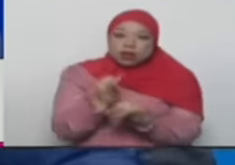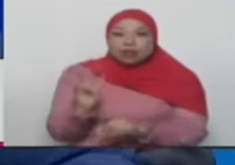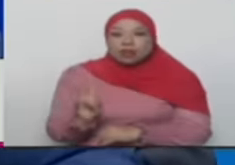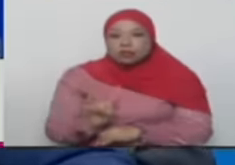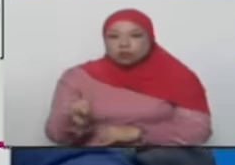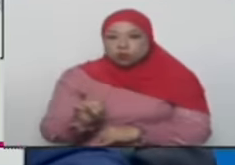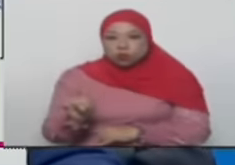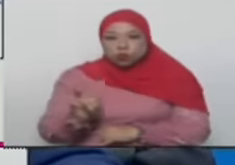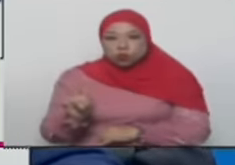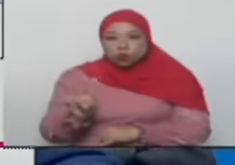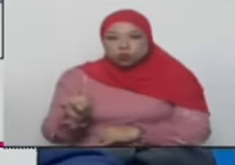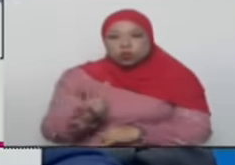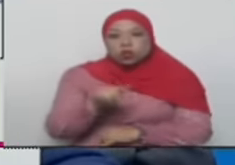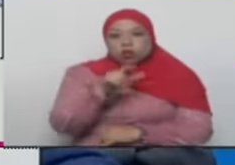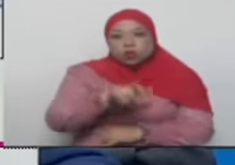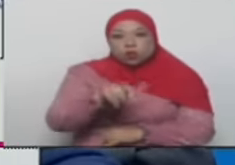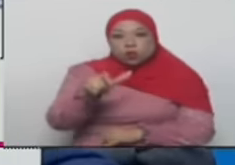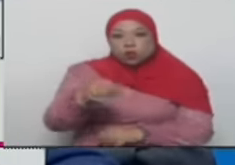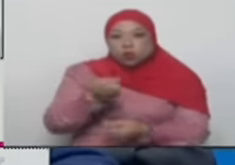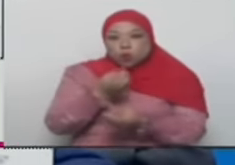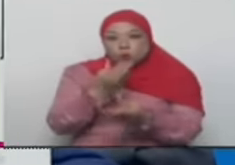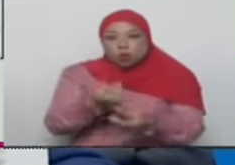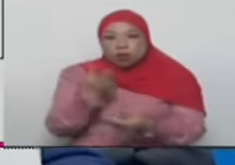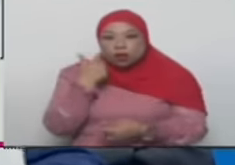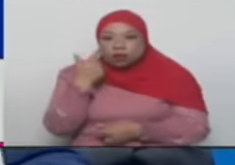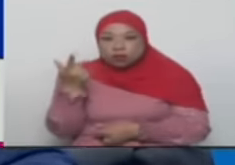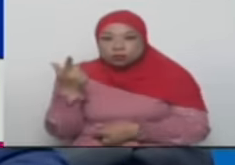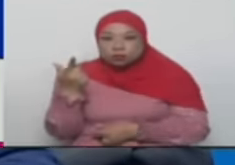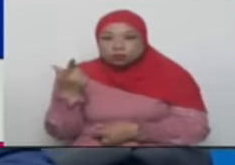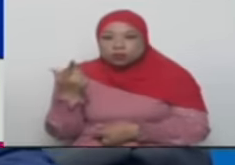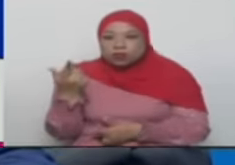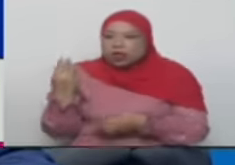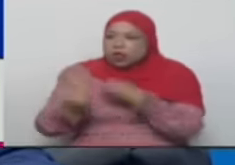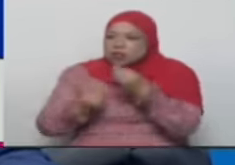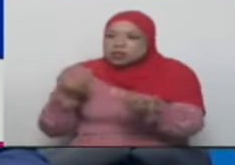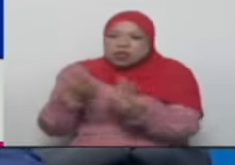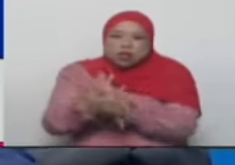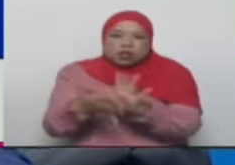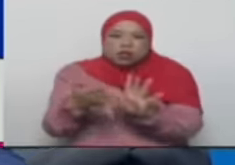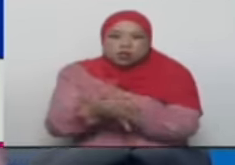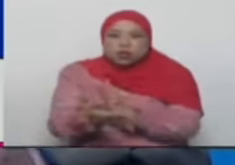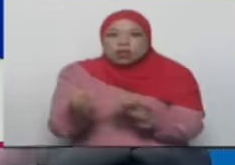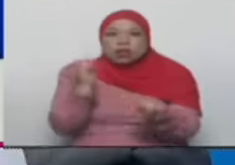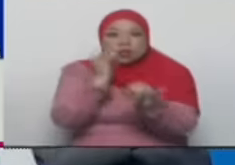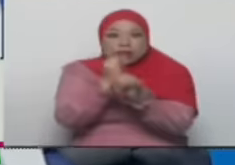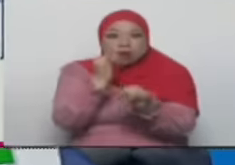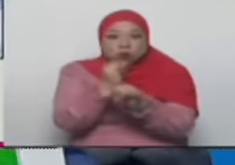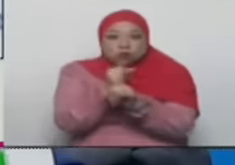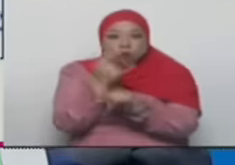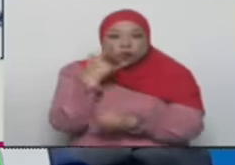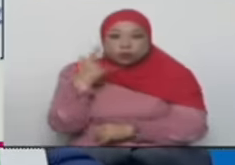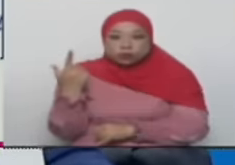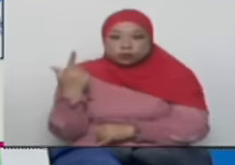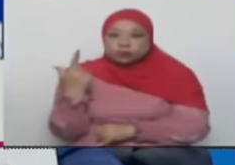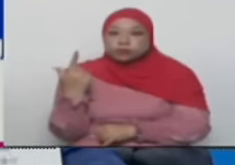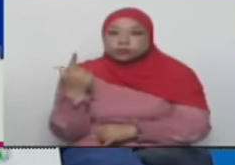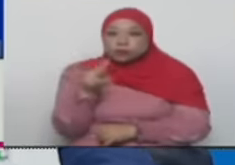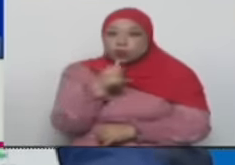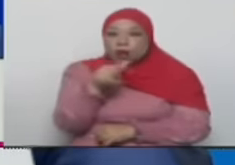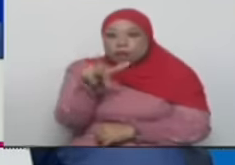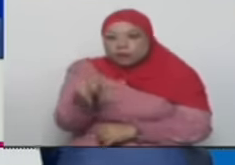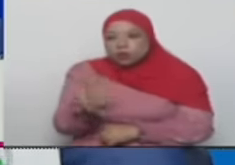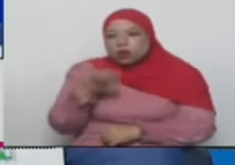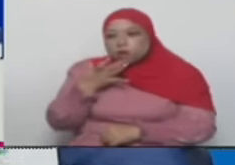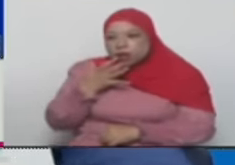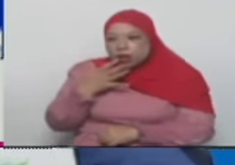República. Muchos de los ciudadanos venezolanos han ¿Qué comentado tienes ahí? que tienen afectación al servicio de Internet. Esto es la tabla, presidente, en donde